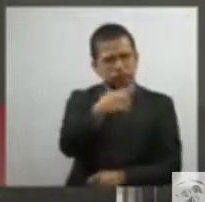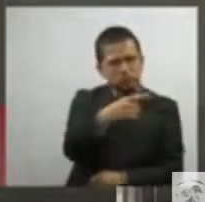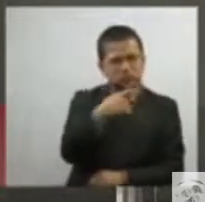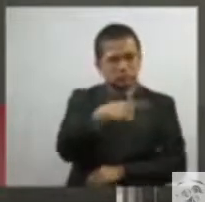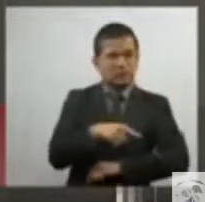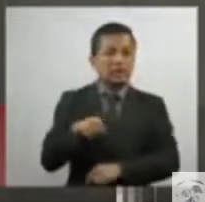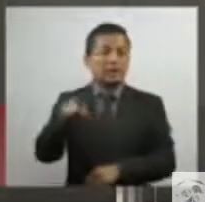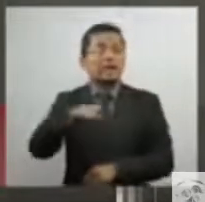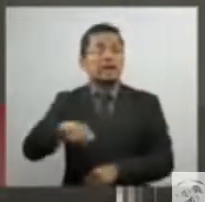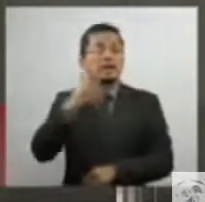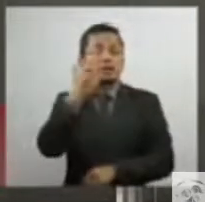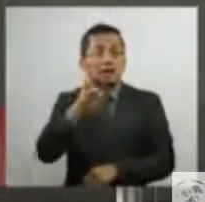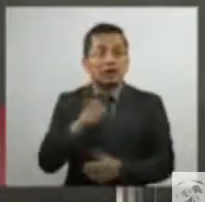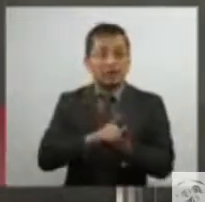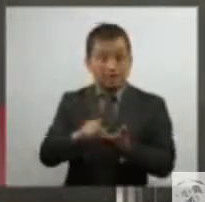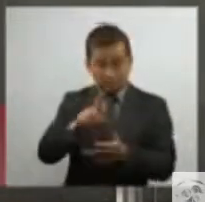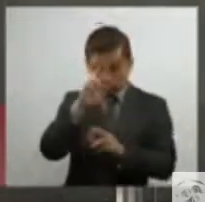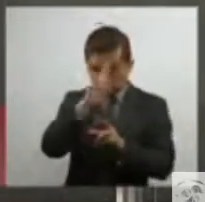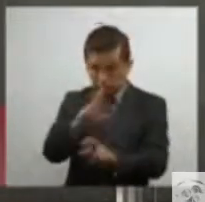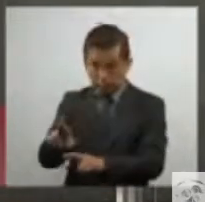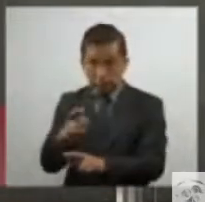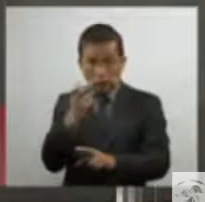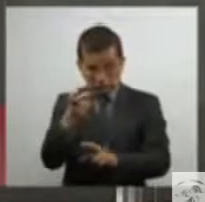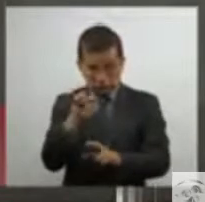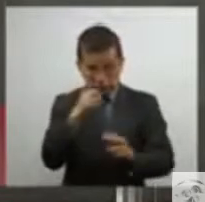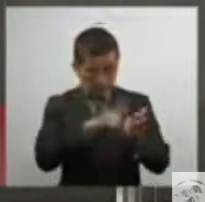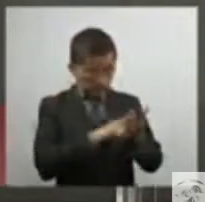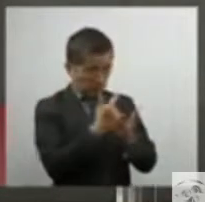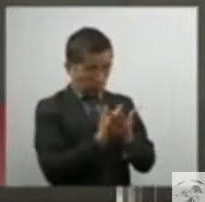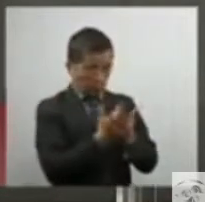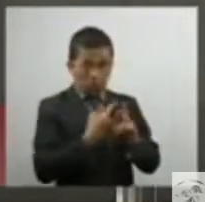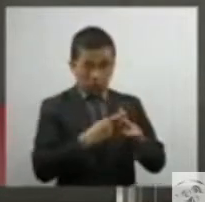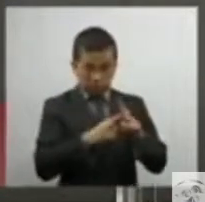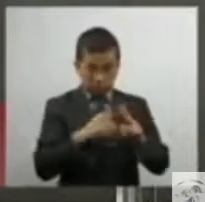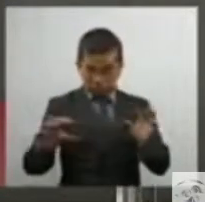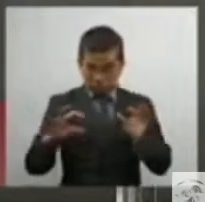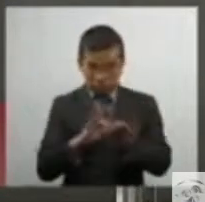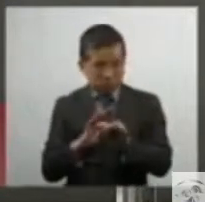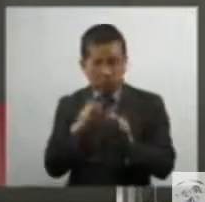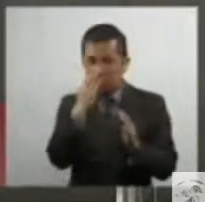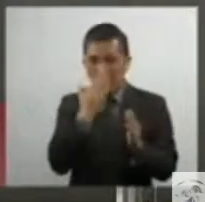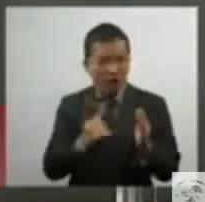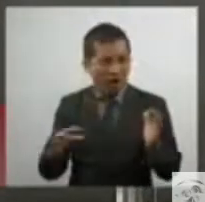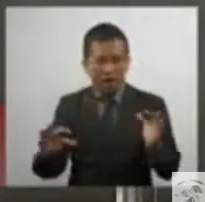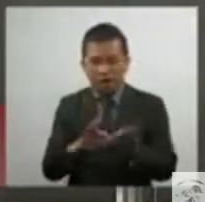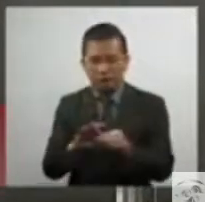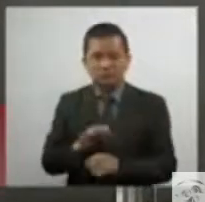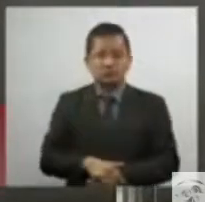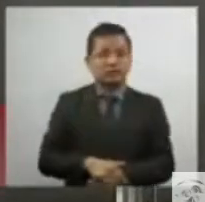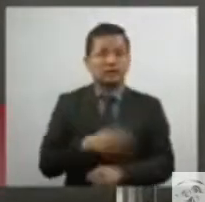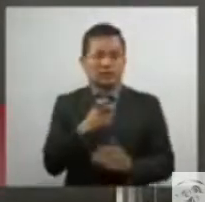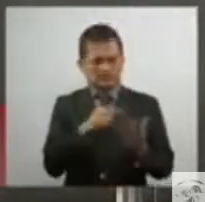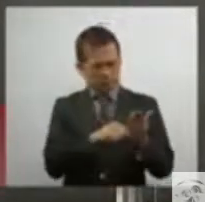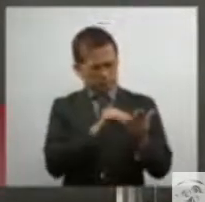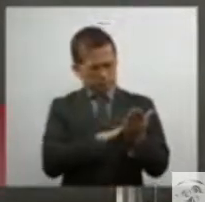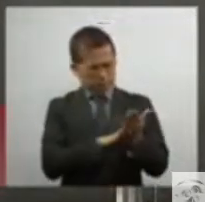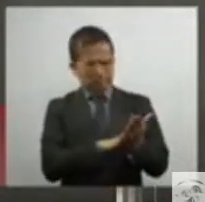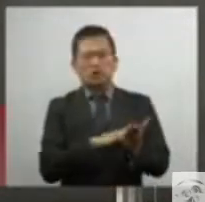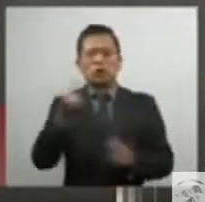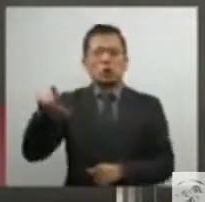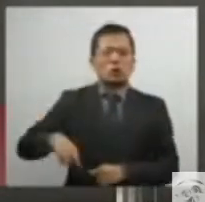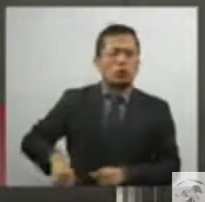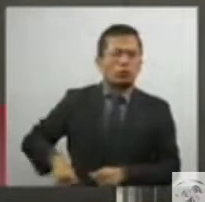derechos no se refleja en el presupuesto, lo cual pone en entredicho una de las funciones primigenias del